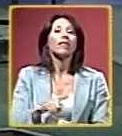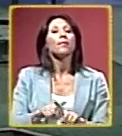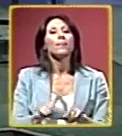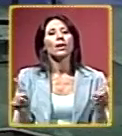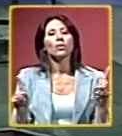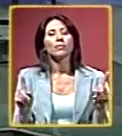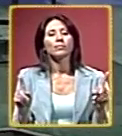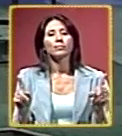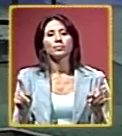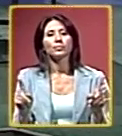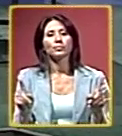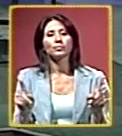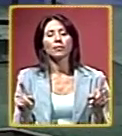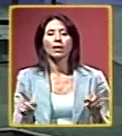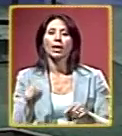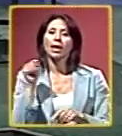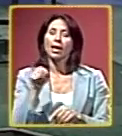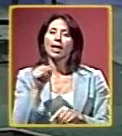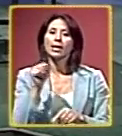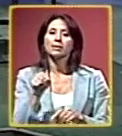pero ese es